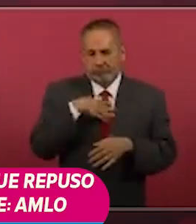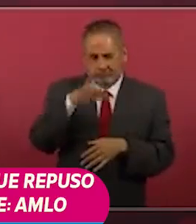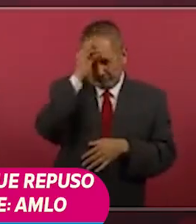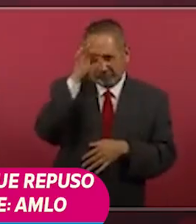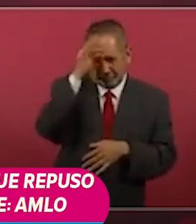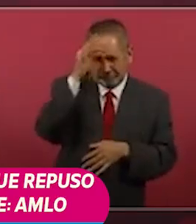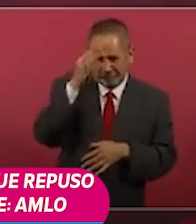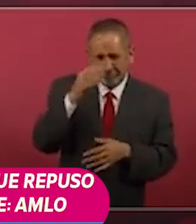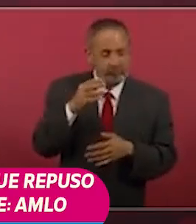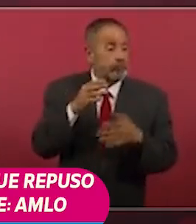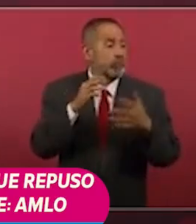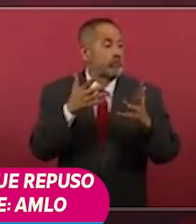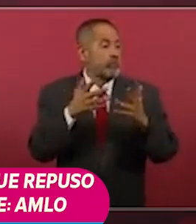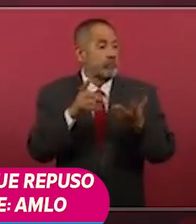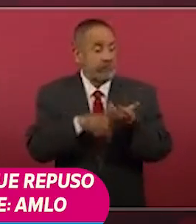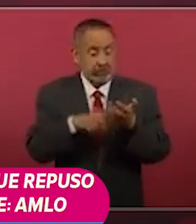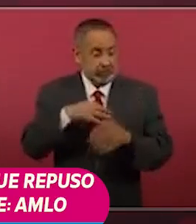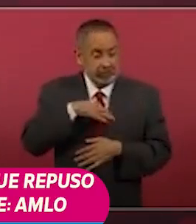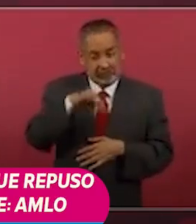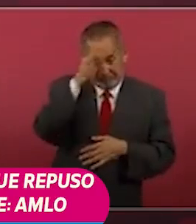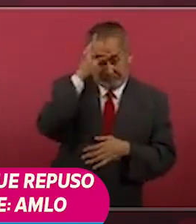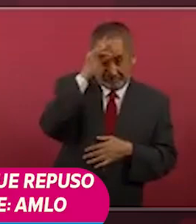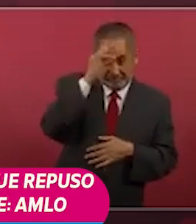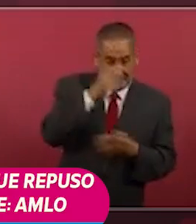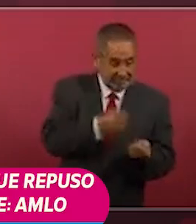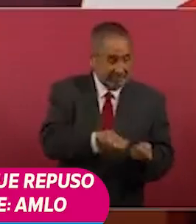Y a los tontos